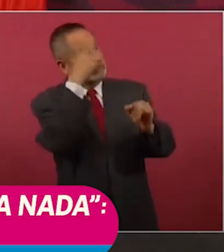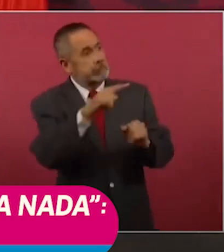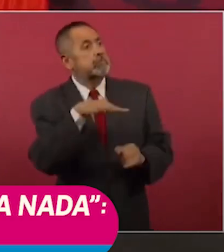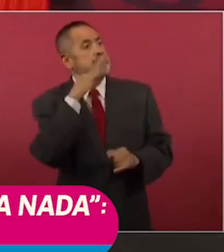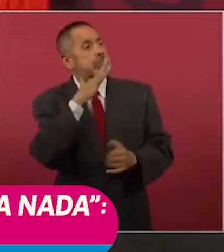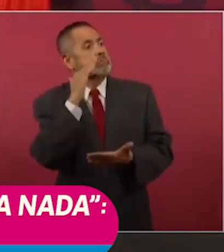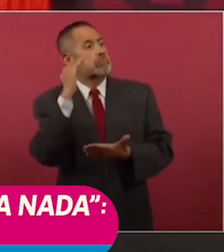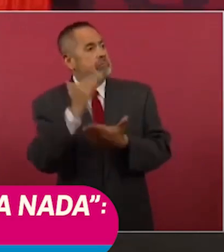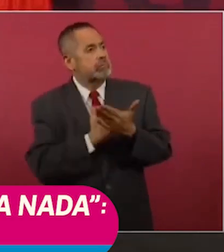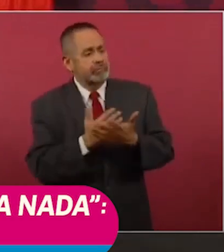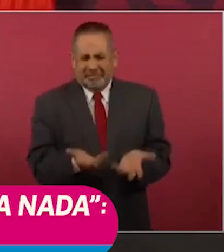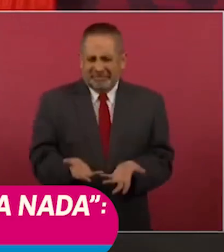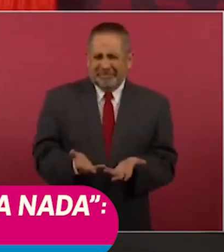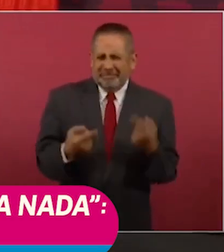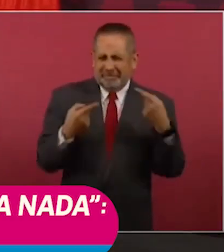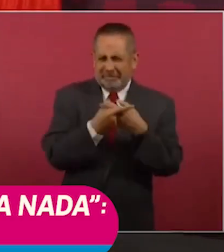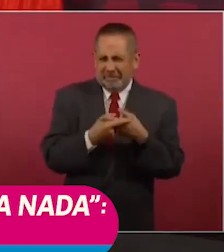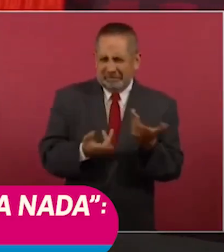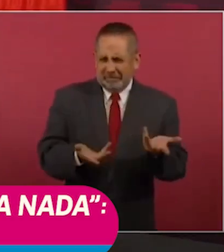supuestamente para combatir la corrupción.